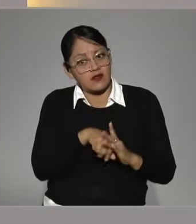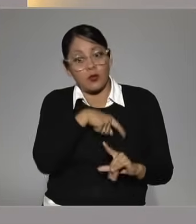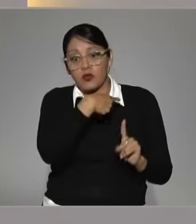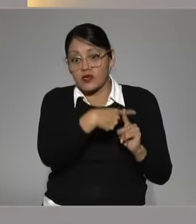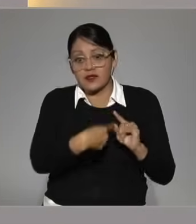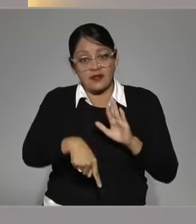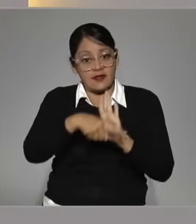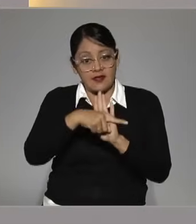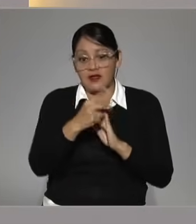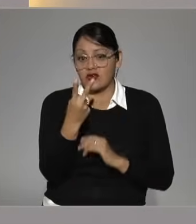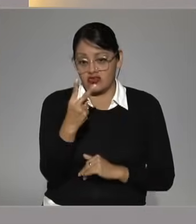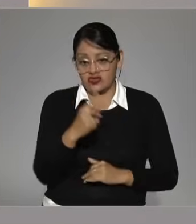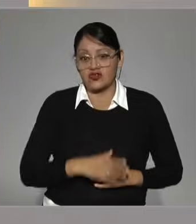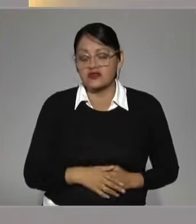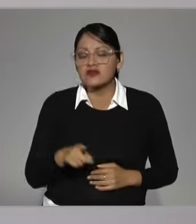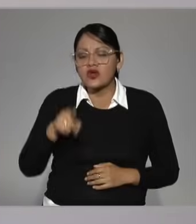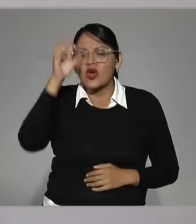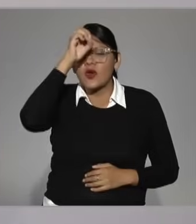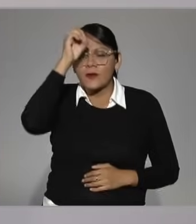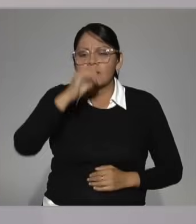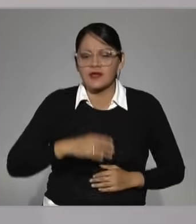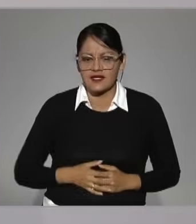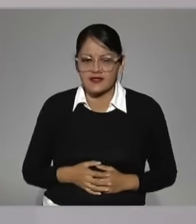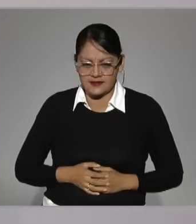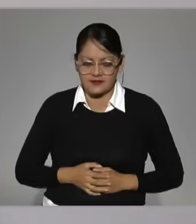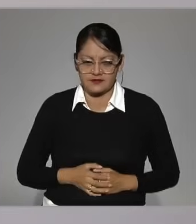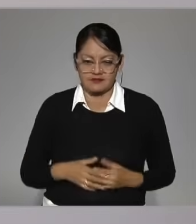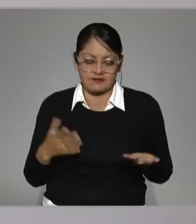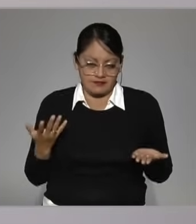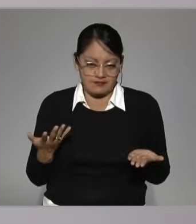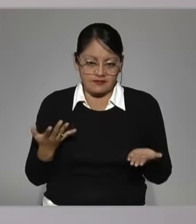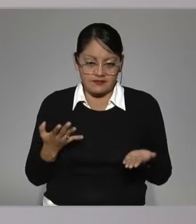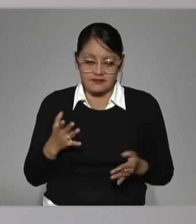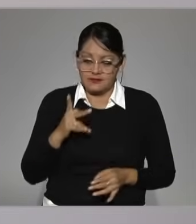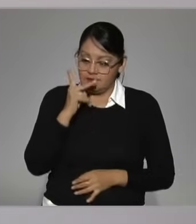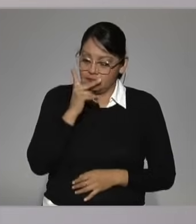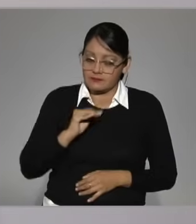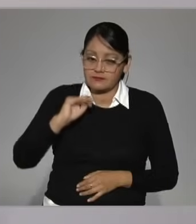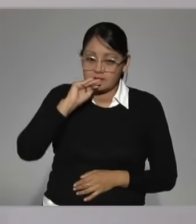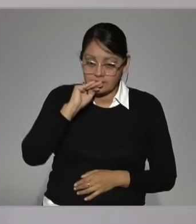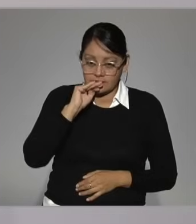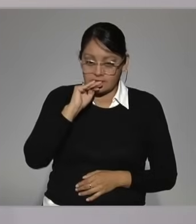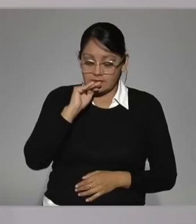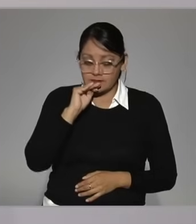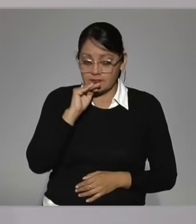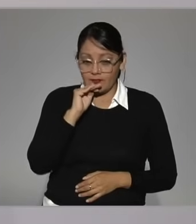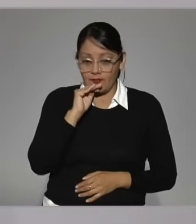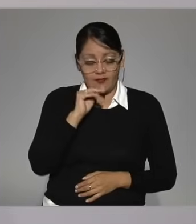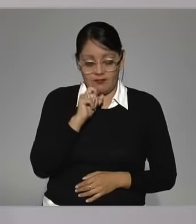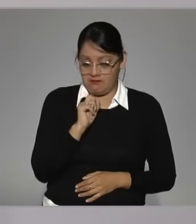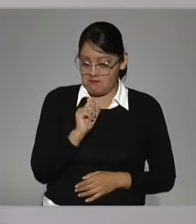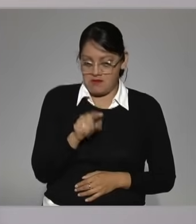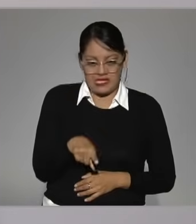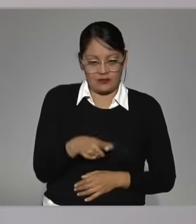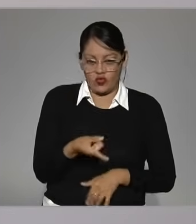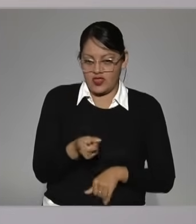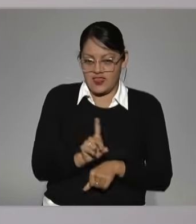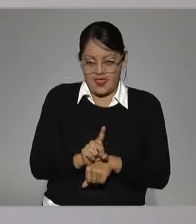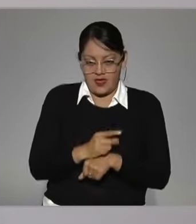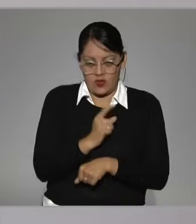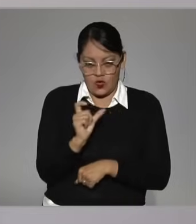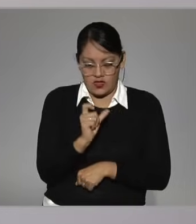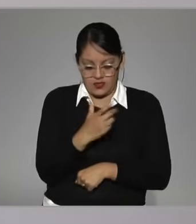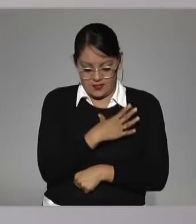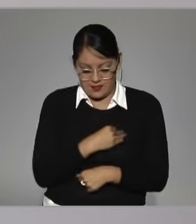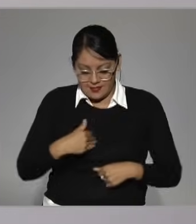estado diciendo. ¿Tú qué opinas de esto, José? Finalmente, se vuelve uno padre o madre el mismo día que aparecen los hijos.